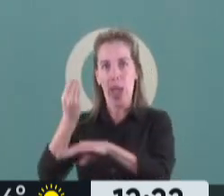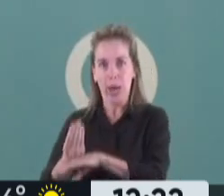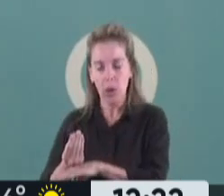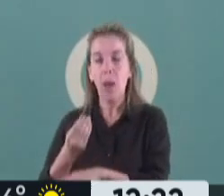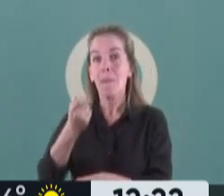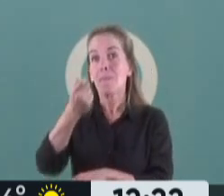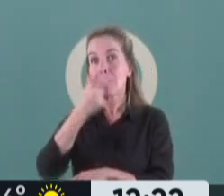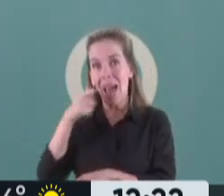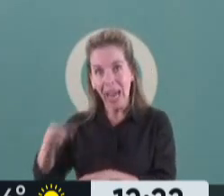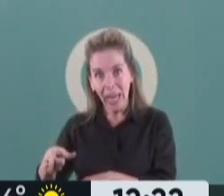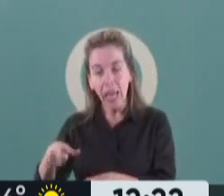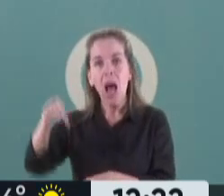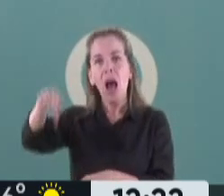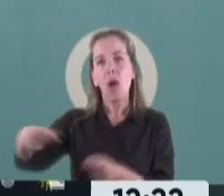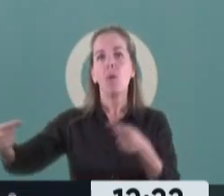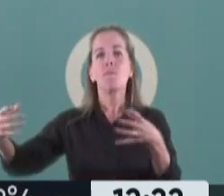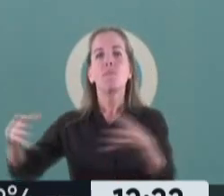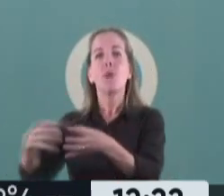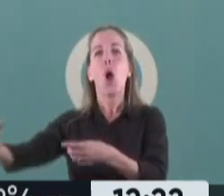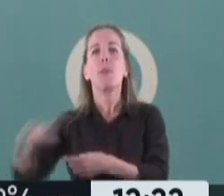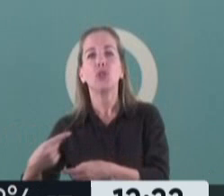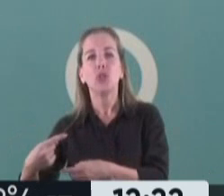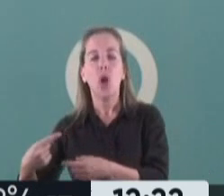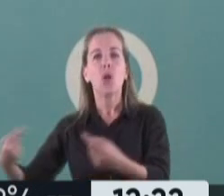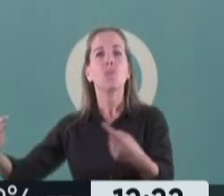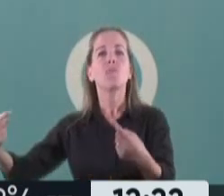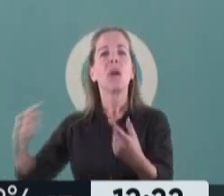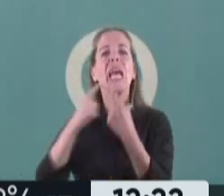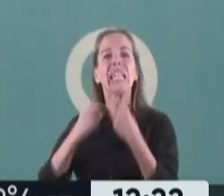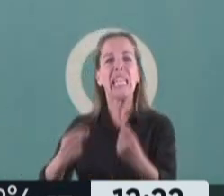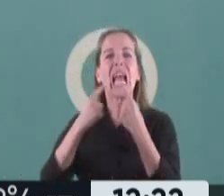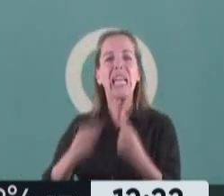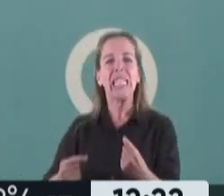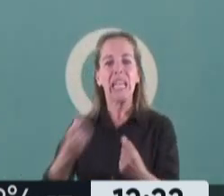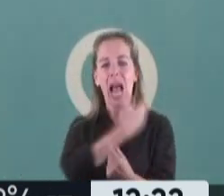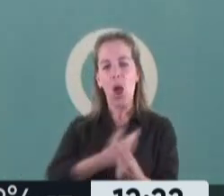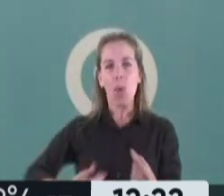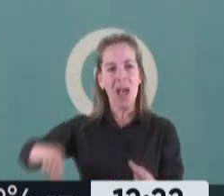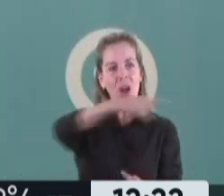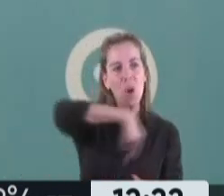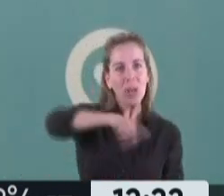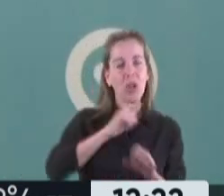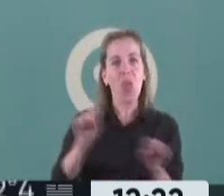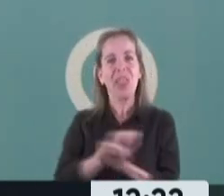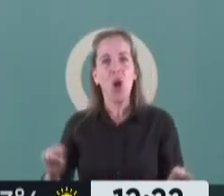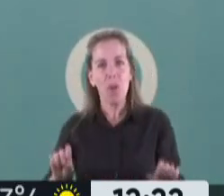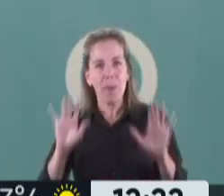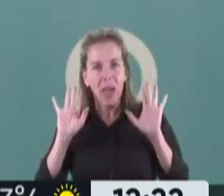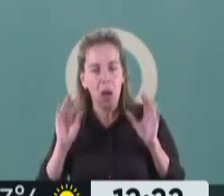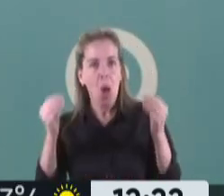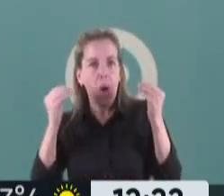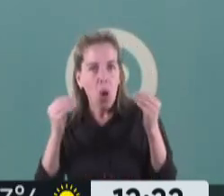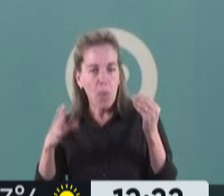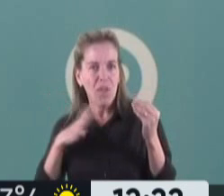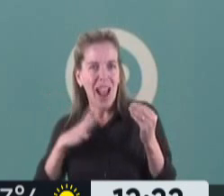Macri a la oposición a criticar a nuestro gobierno de un día para el otro sin un paso intermedio. El paso